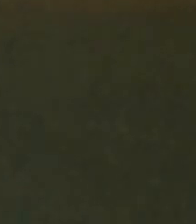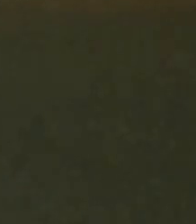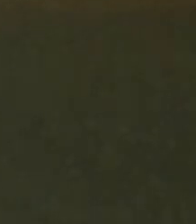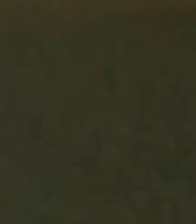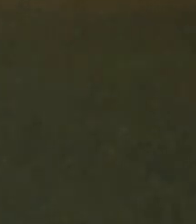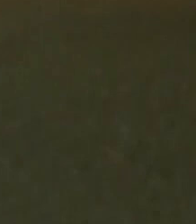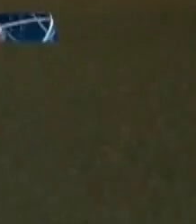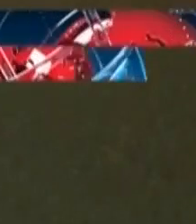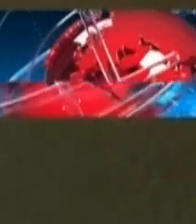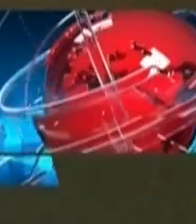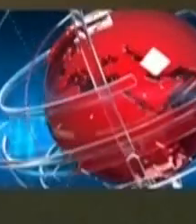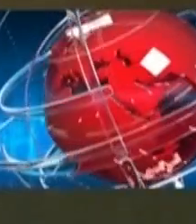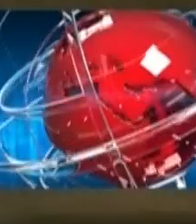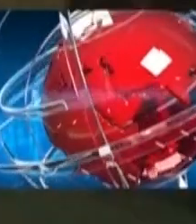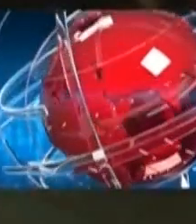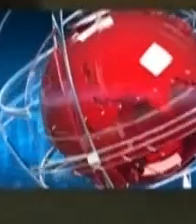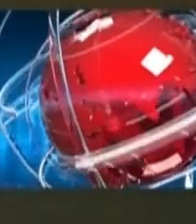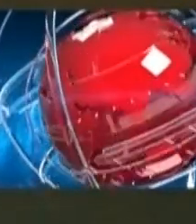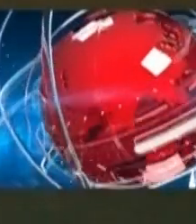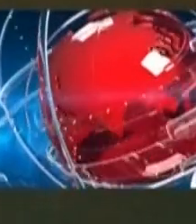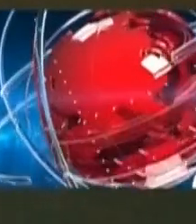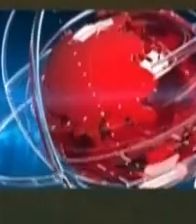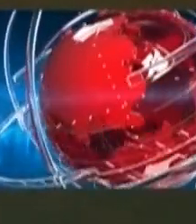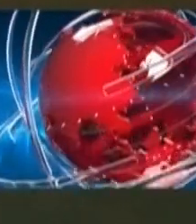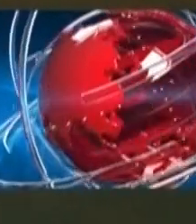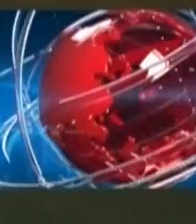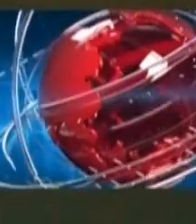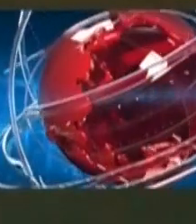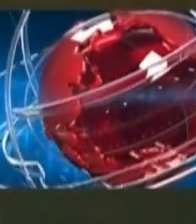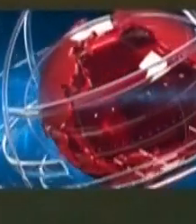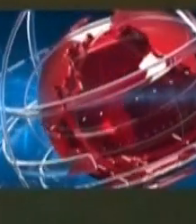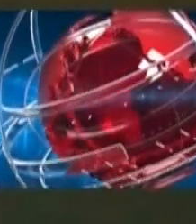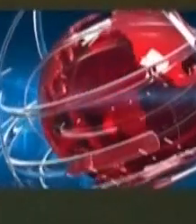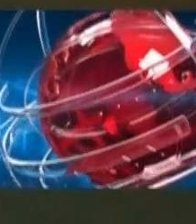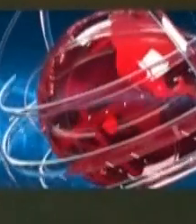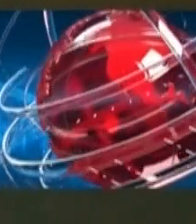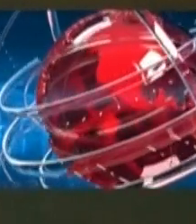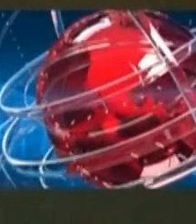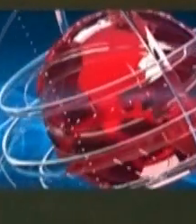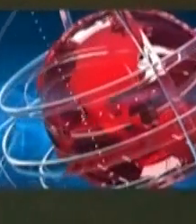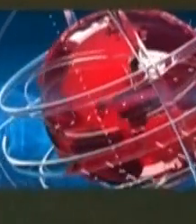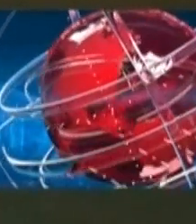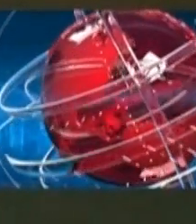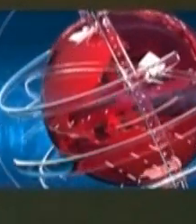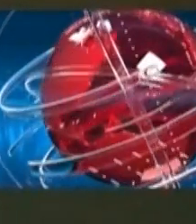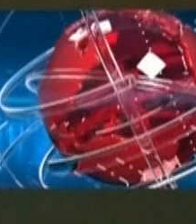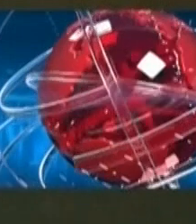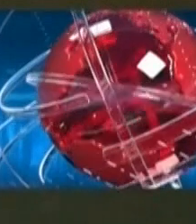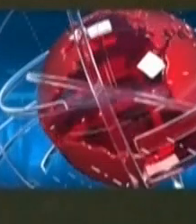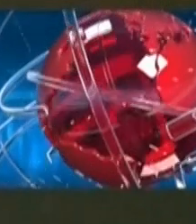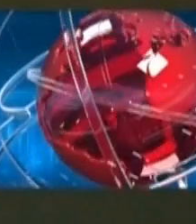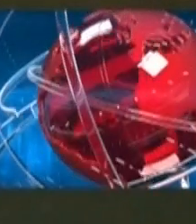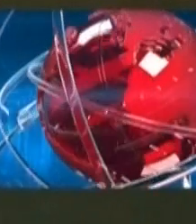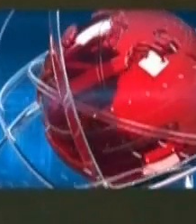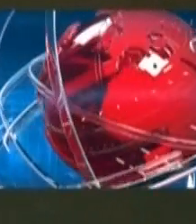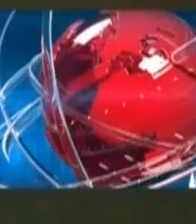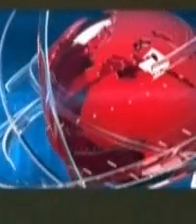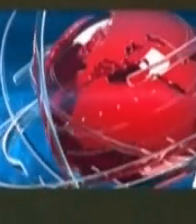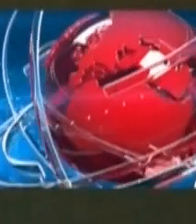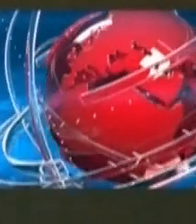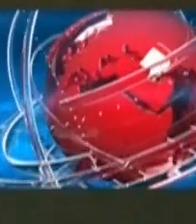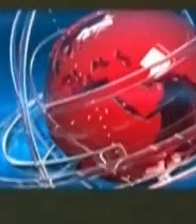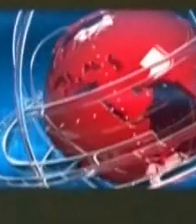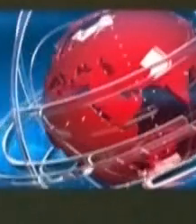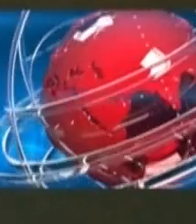Interior. Paralela a esta cumbre, también se celebró la cumbre de gestoras sociales presidida por la vicepresidenta de la